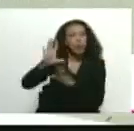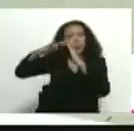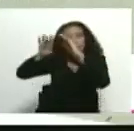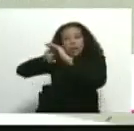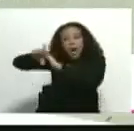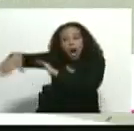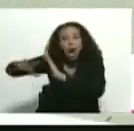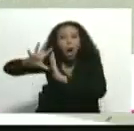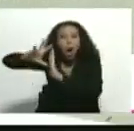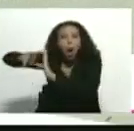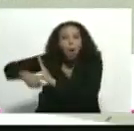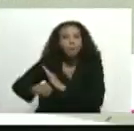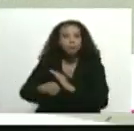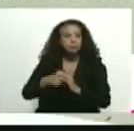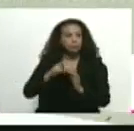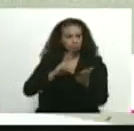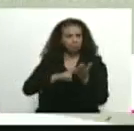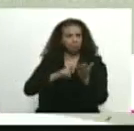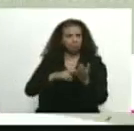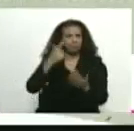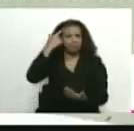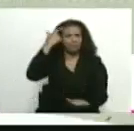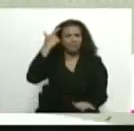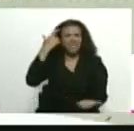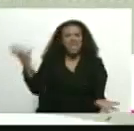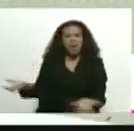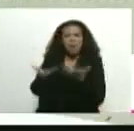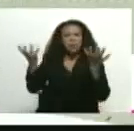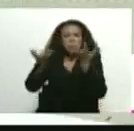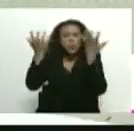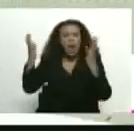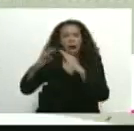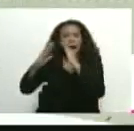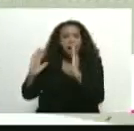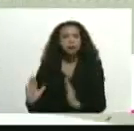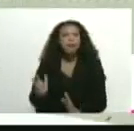te roben. Te quemen la casa.